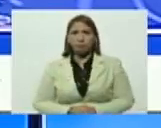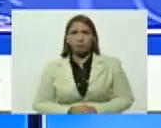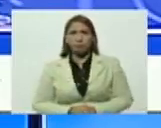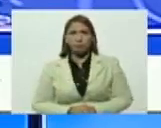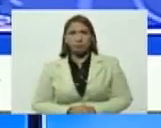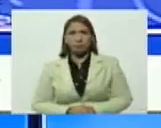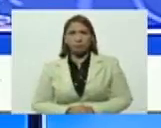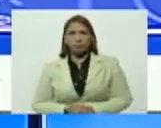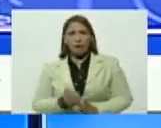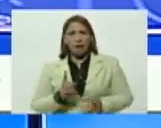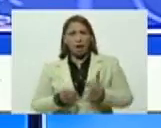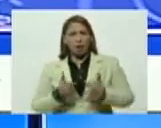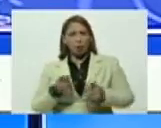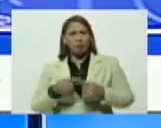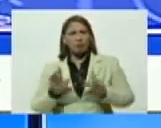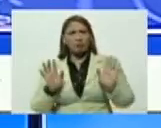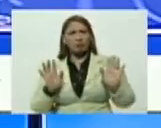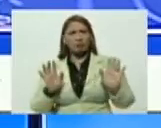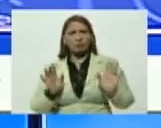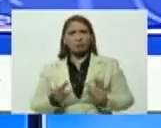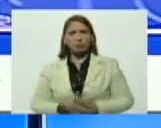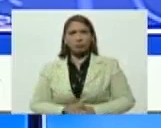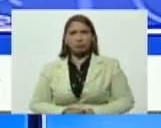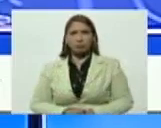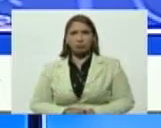multieclesial, algo así.